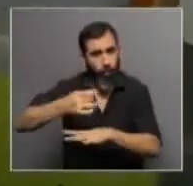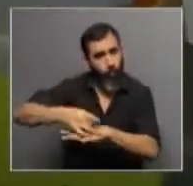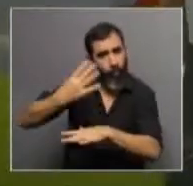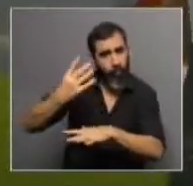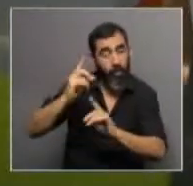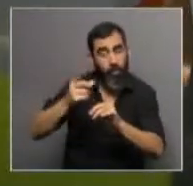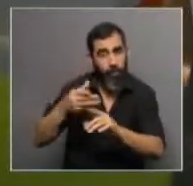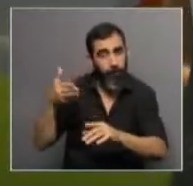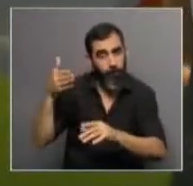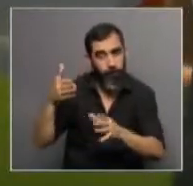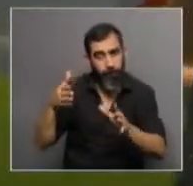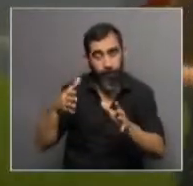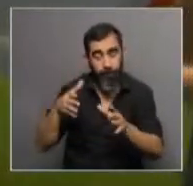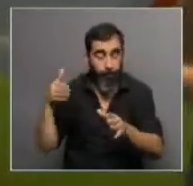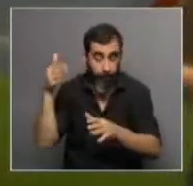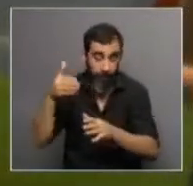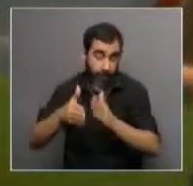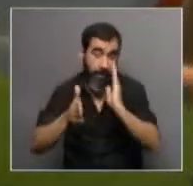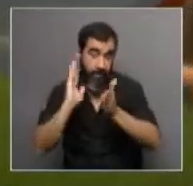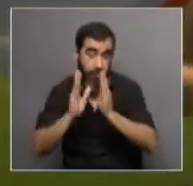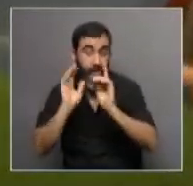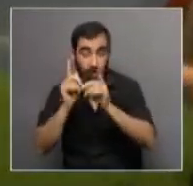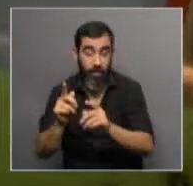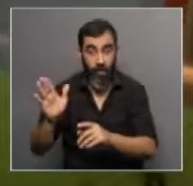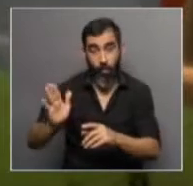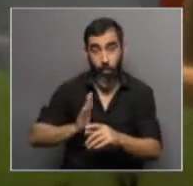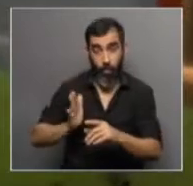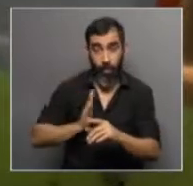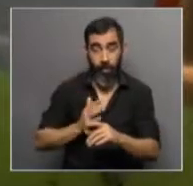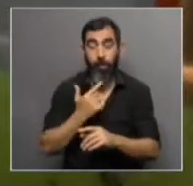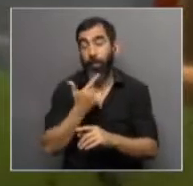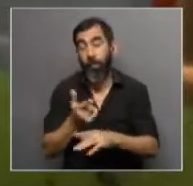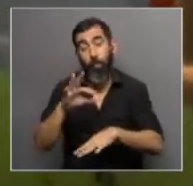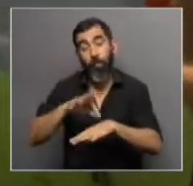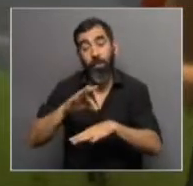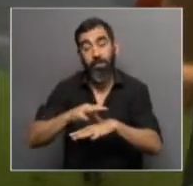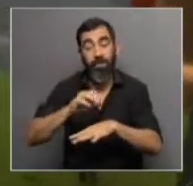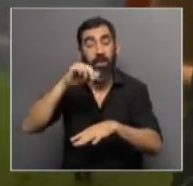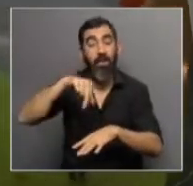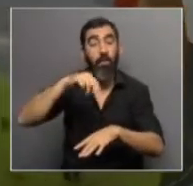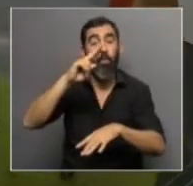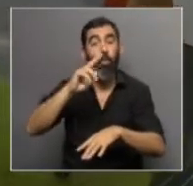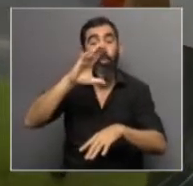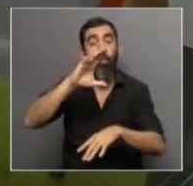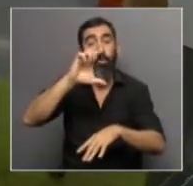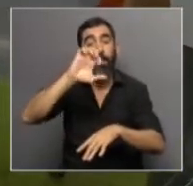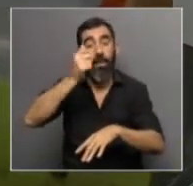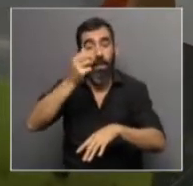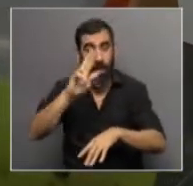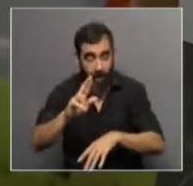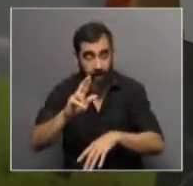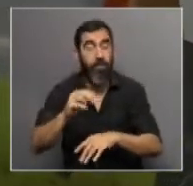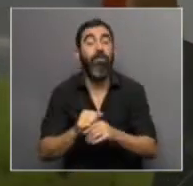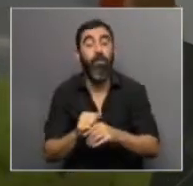que participan en el tratamiento de estas pacientes, como es medicina nuclear, como es anatomía